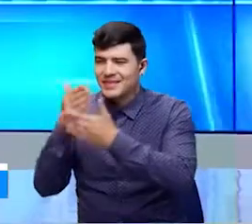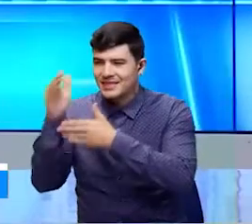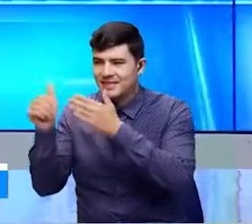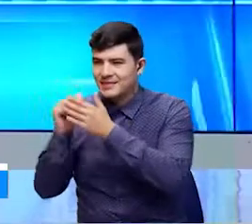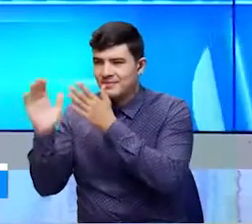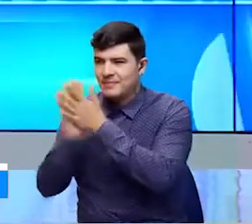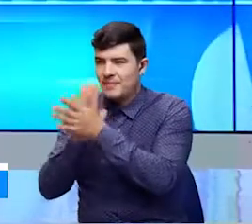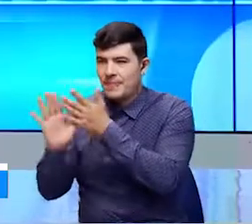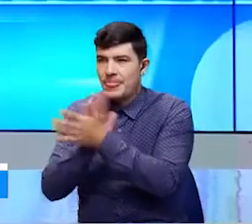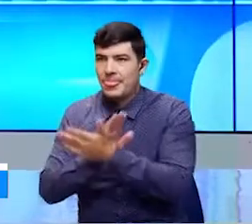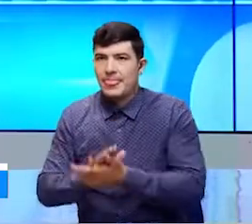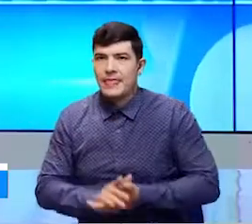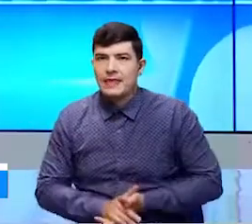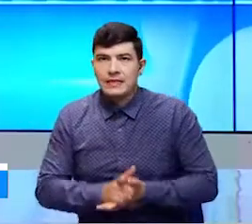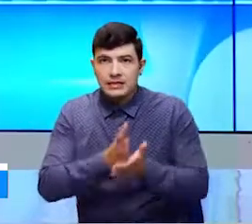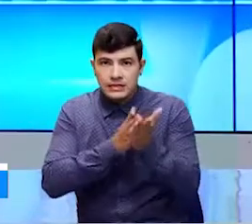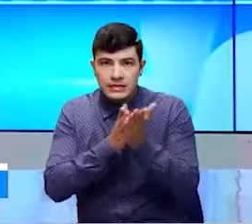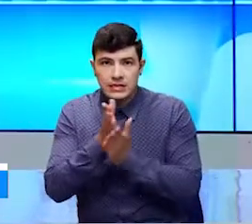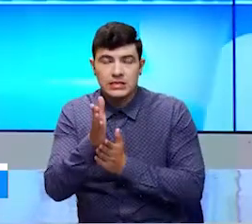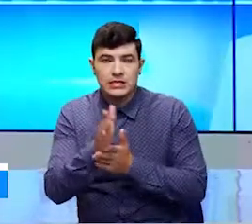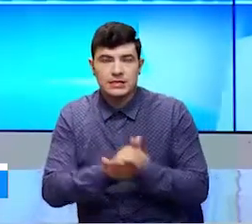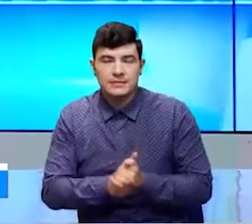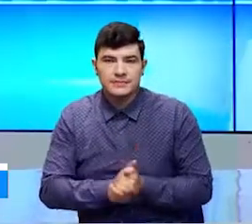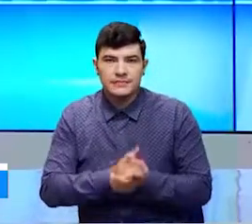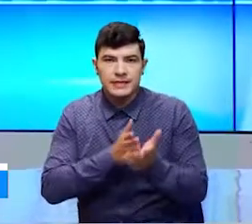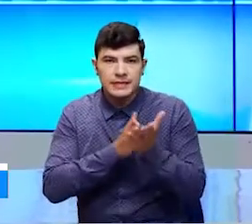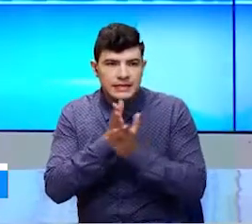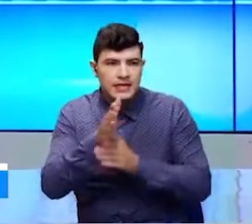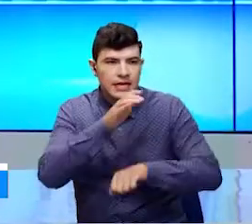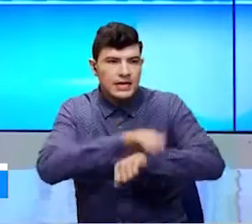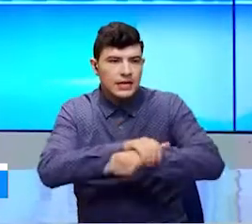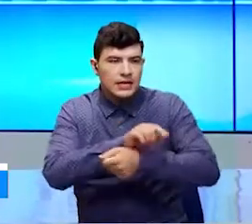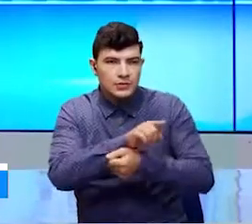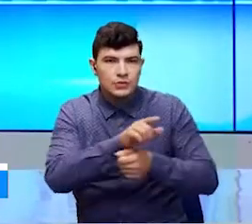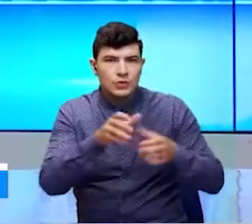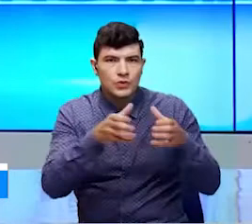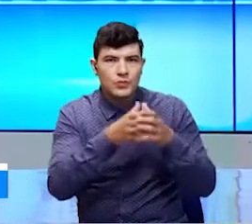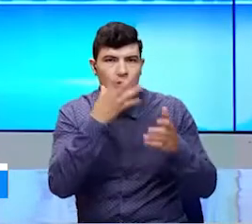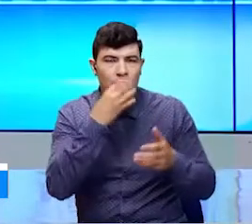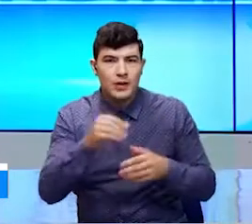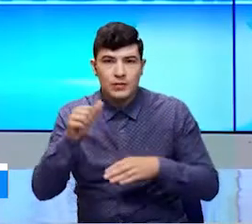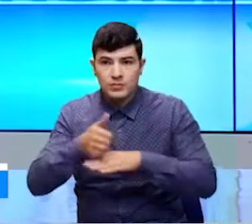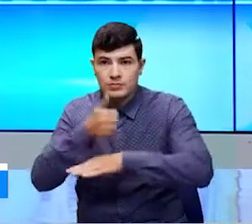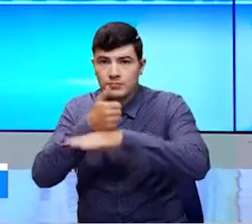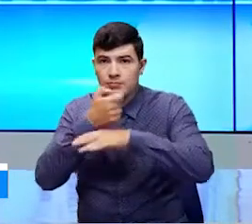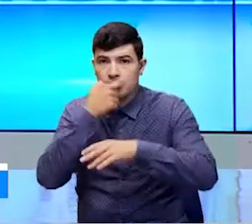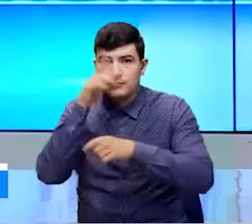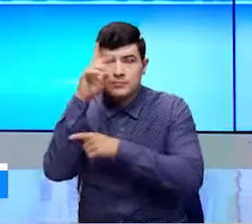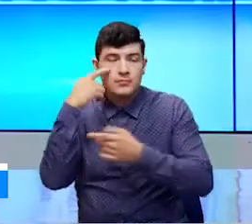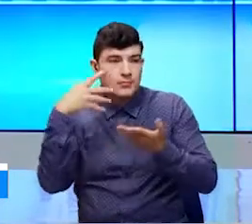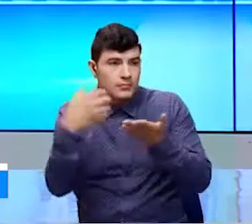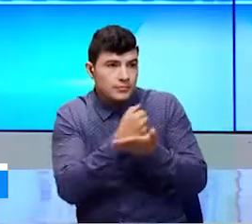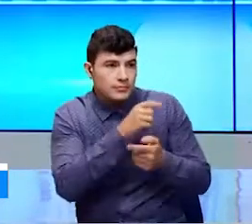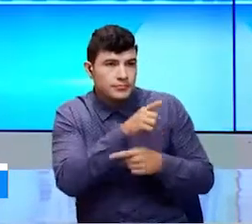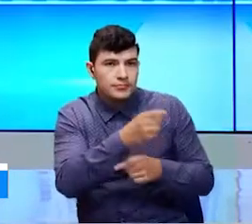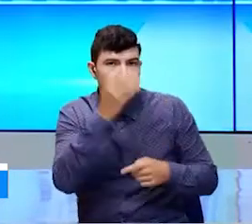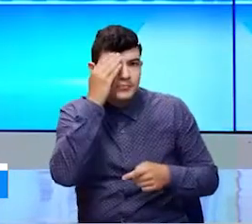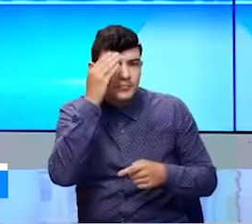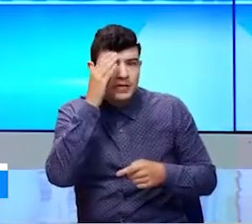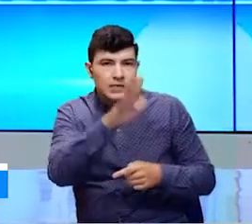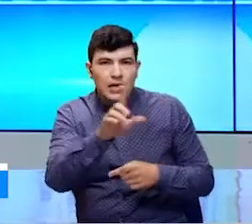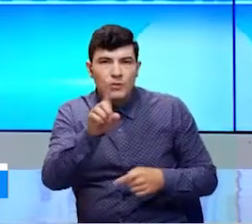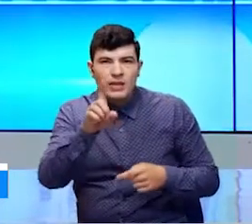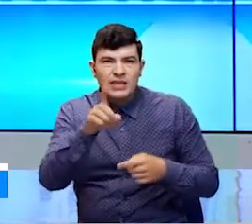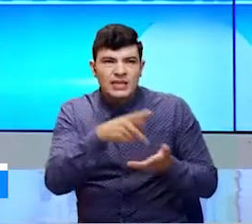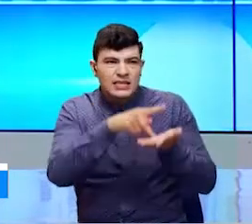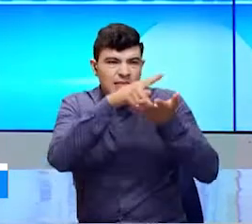Y siguen los golpes a las redes del narcotráfico. En las últimas horas, la Policía de Tránsito de Norte de Santander incautó 56 kilos de